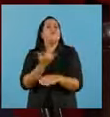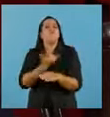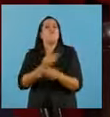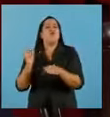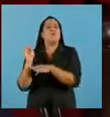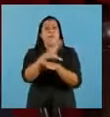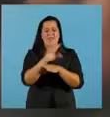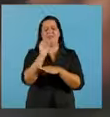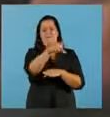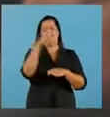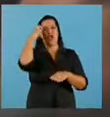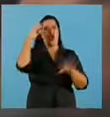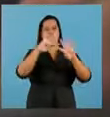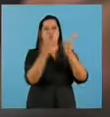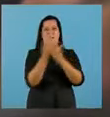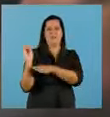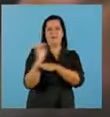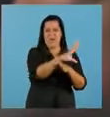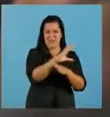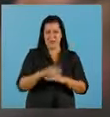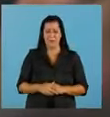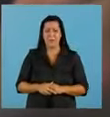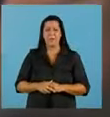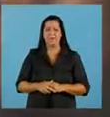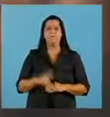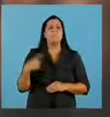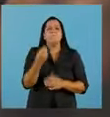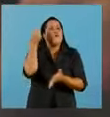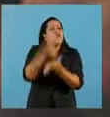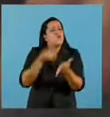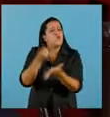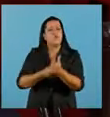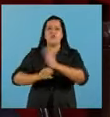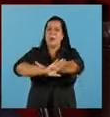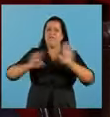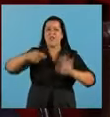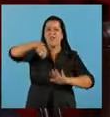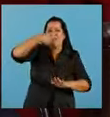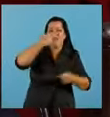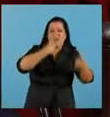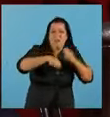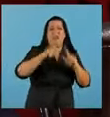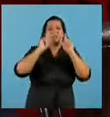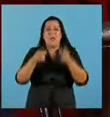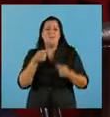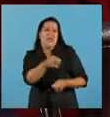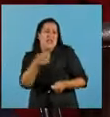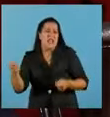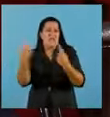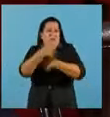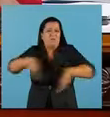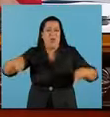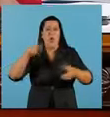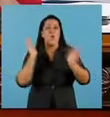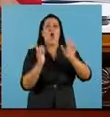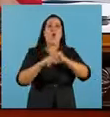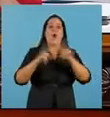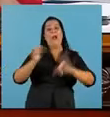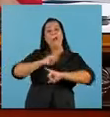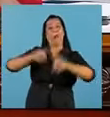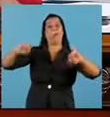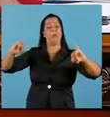del Congreso de la Nación. La lucha contra el narcotráfico y el crimen organizado y violento no es un show